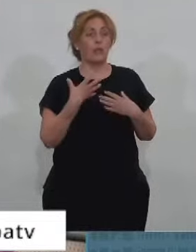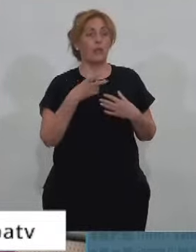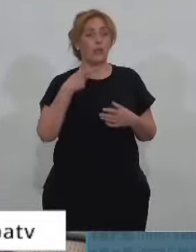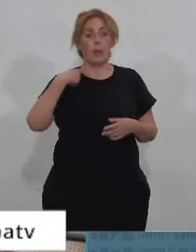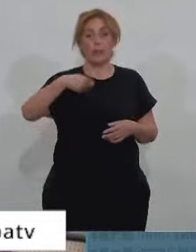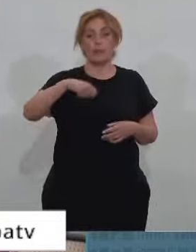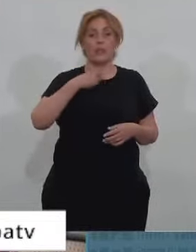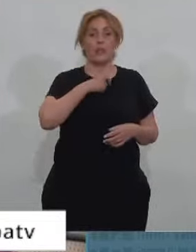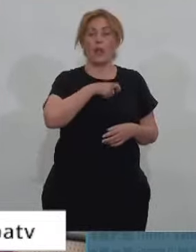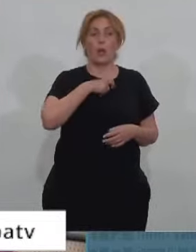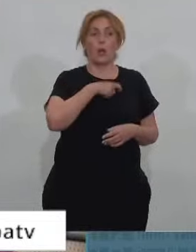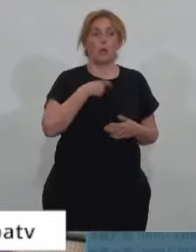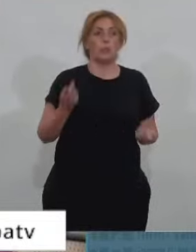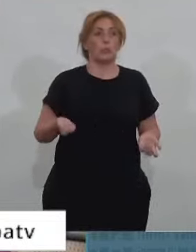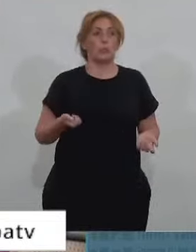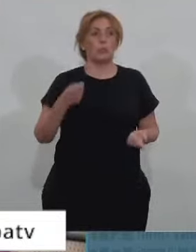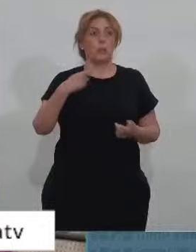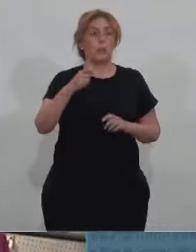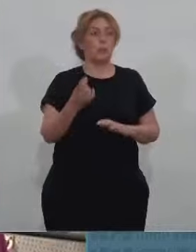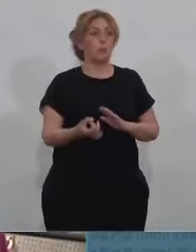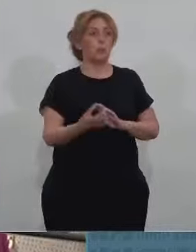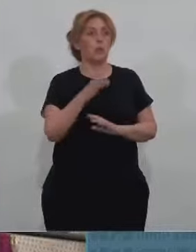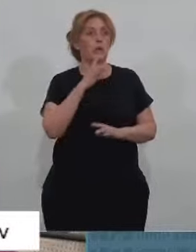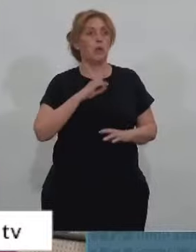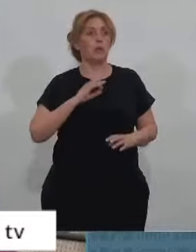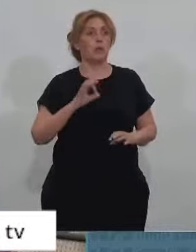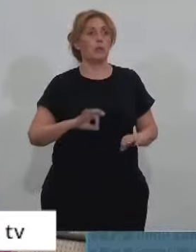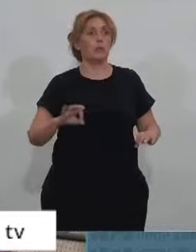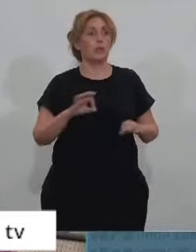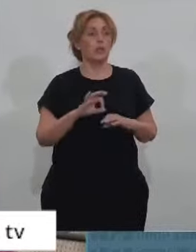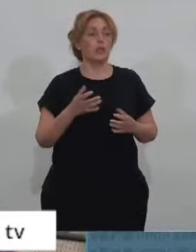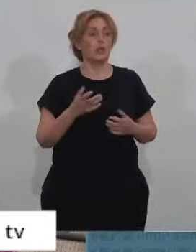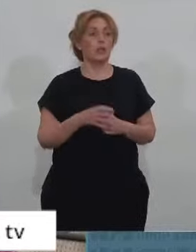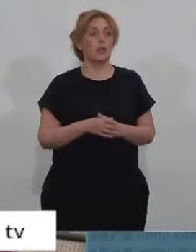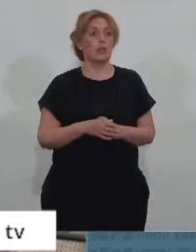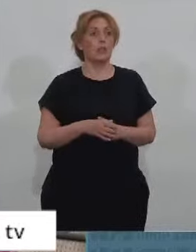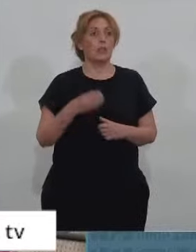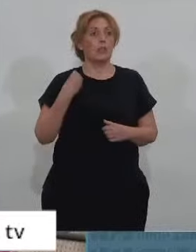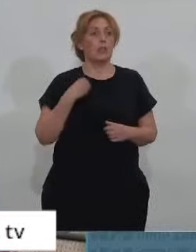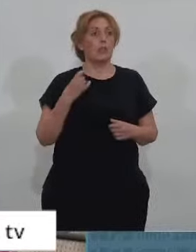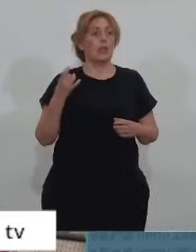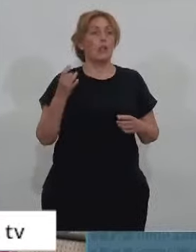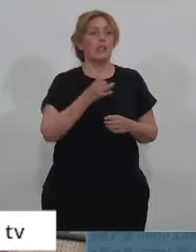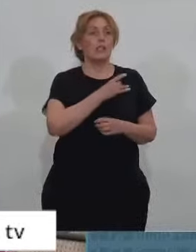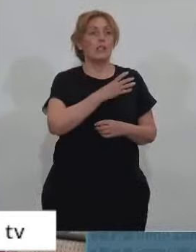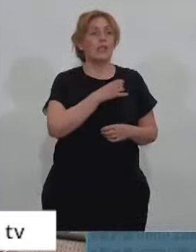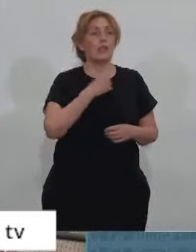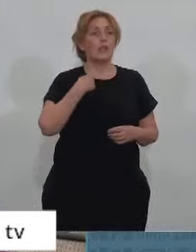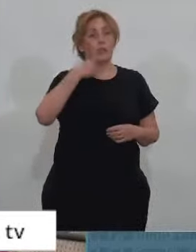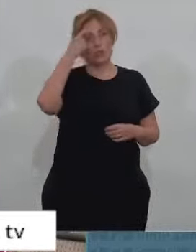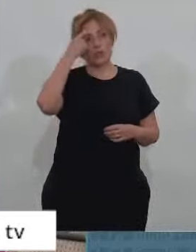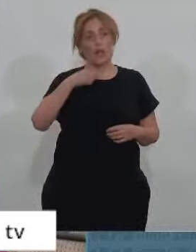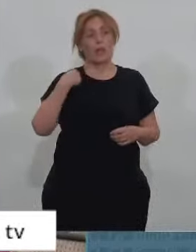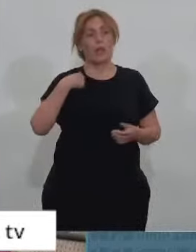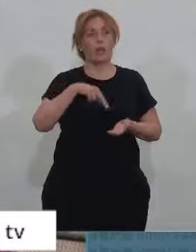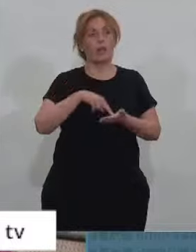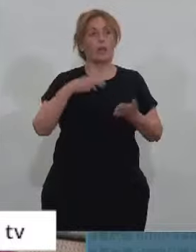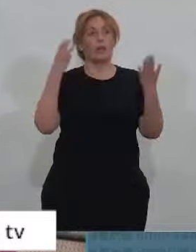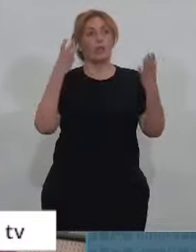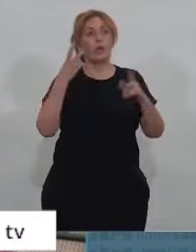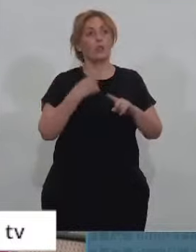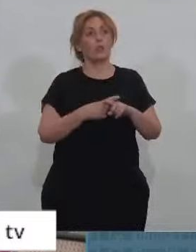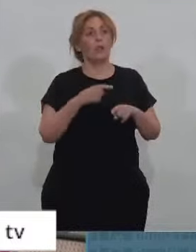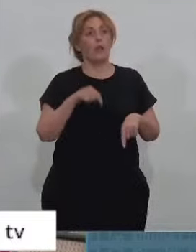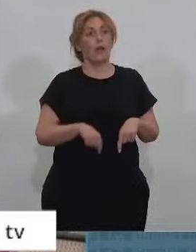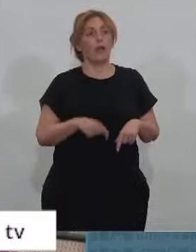respuesta a ninguno. Y como usted bien dice, todos los sindicatos sabían que yo ayer estaba aquí a las 8:30 de la mañana. Vamos, que se lo confirmo yo. Y